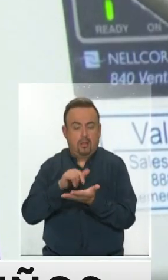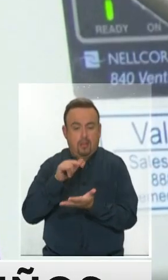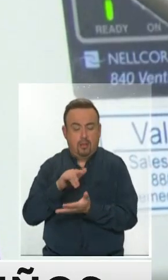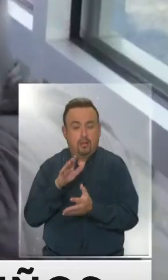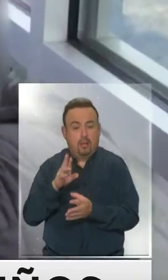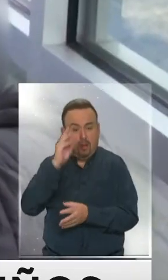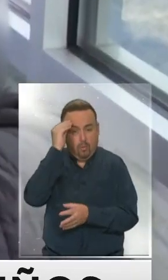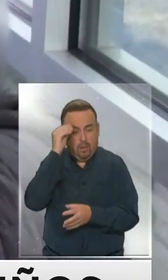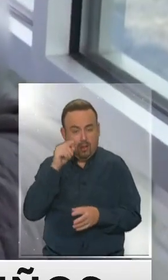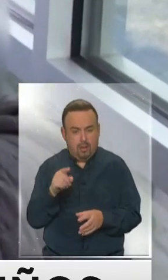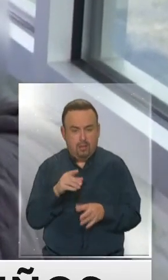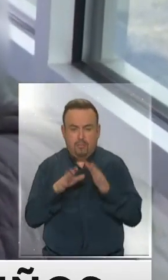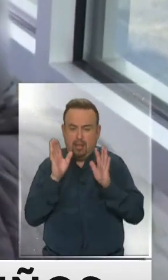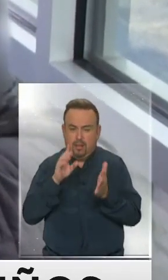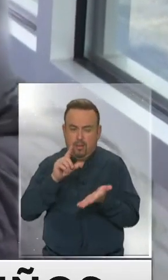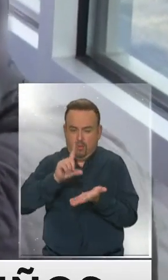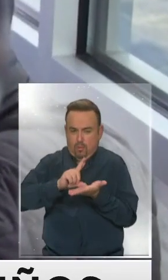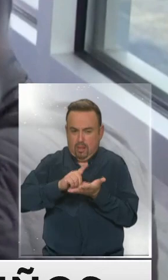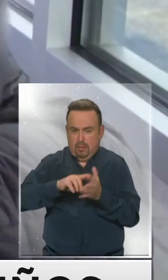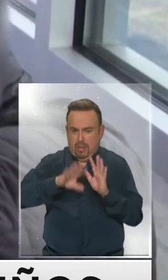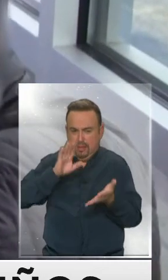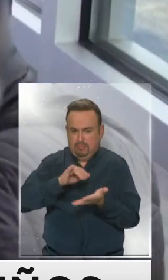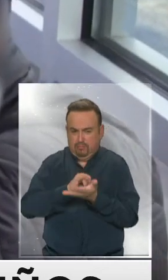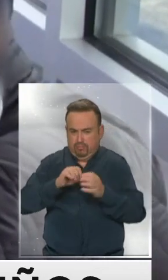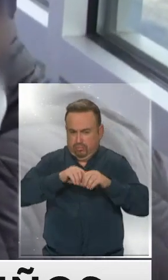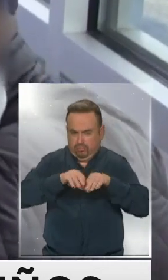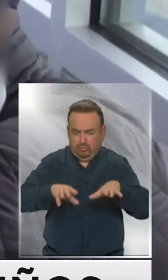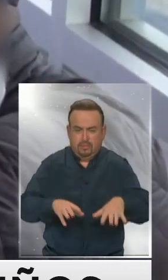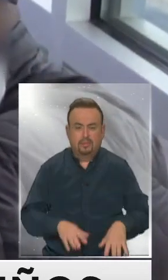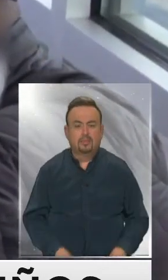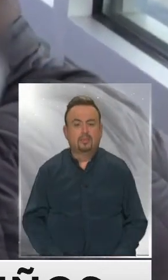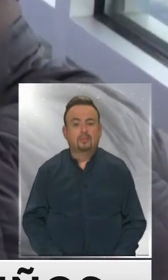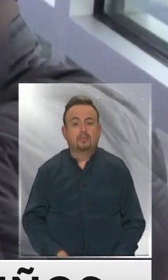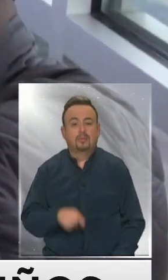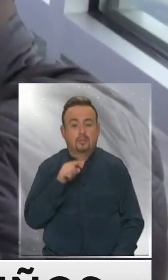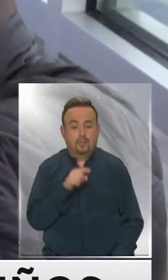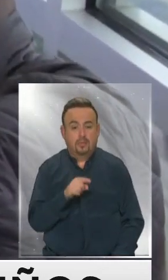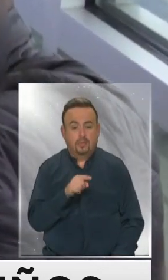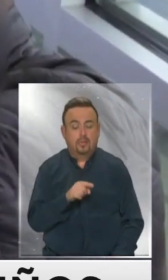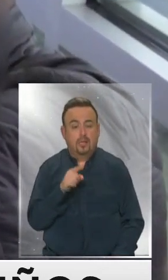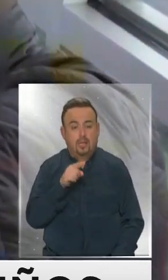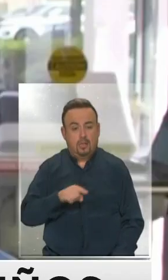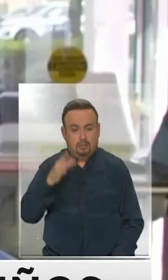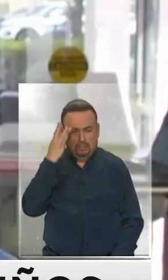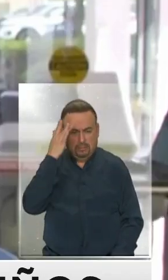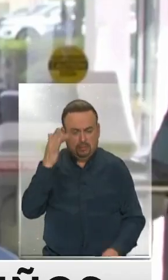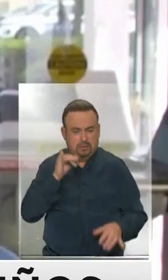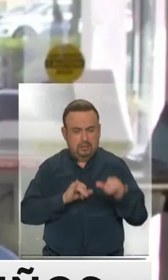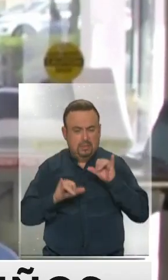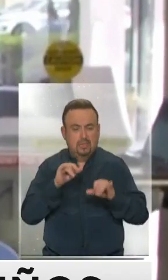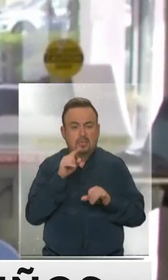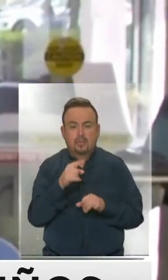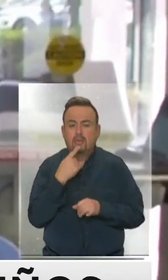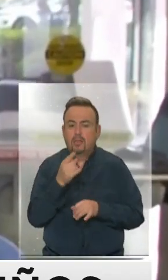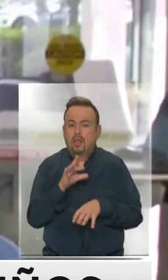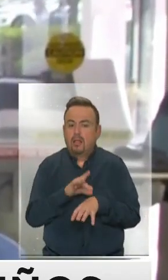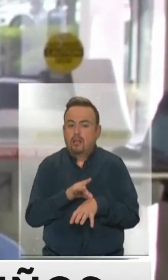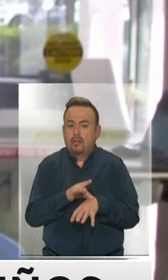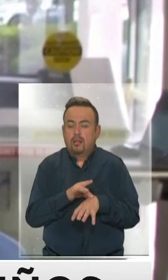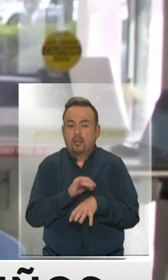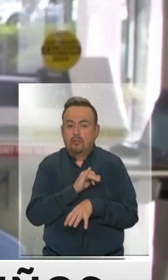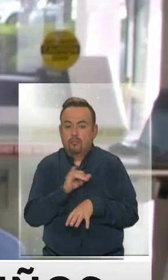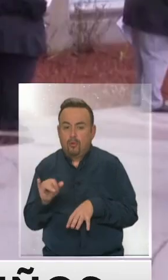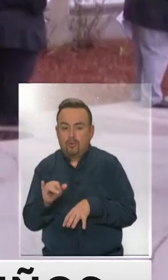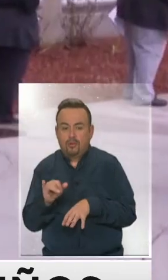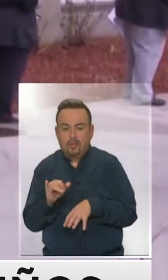recordemos también es uno de los estados más golpeados no por el coronavirus y según la comunidad científica se trataría de una enfermedad post